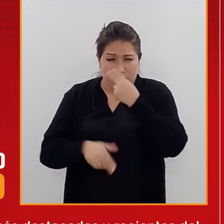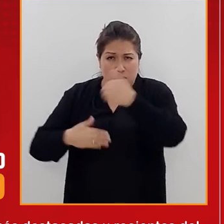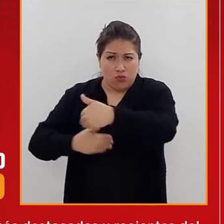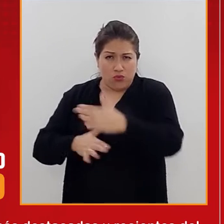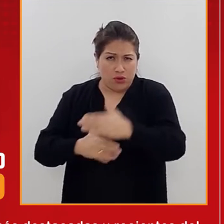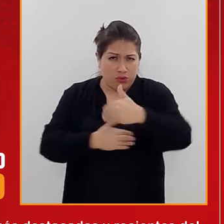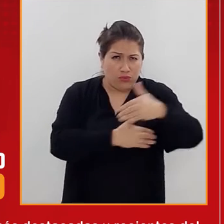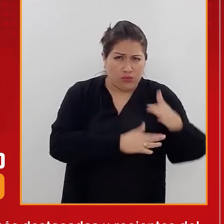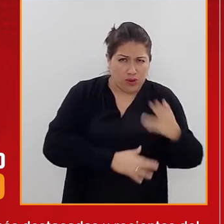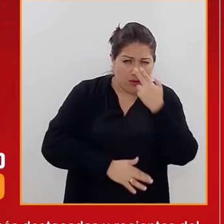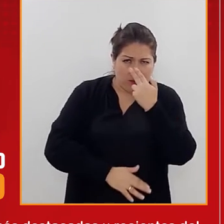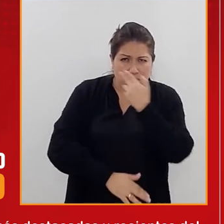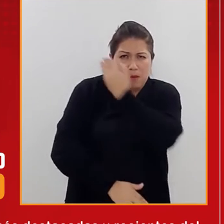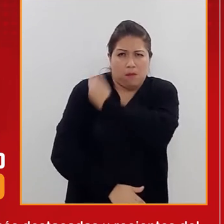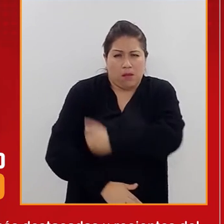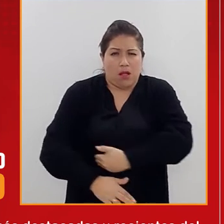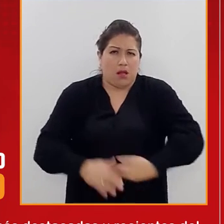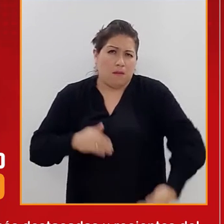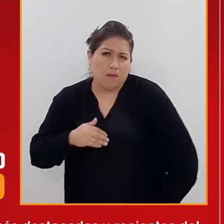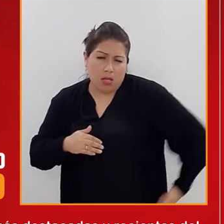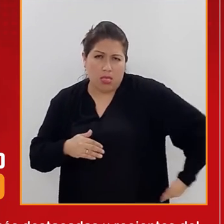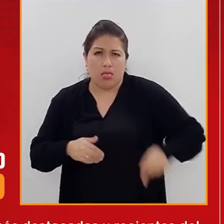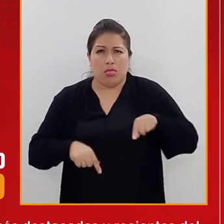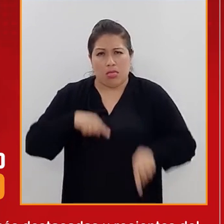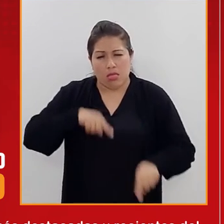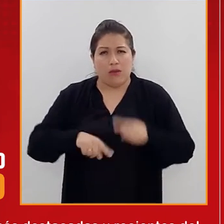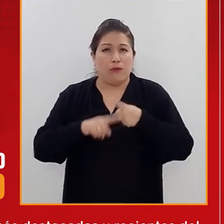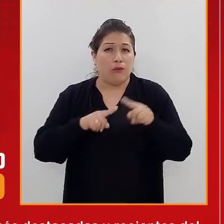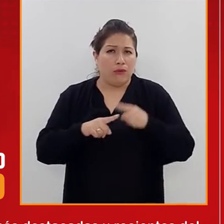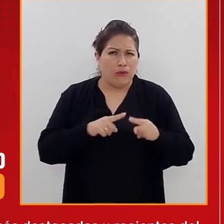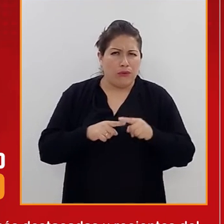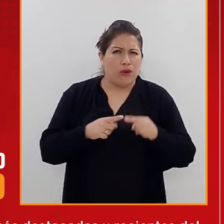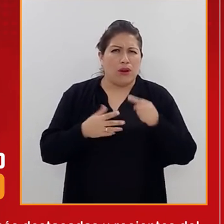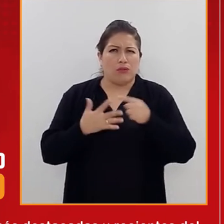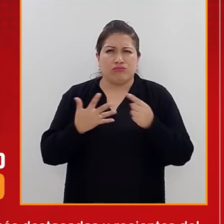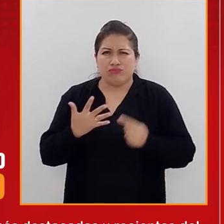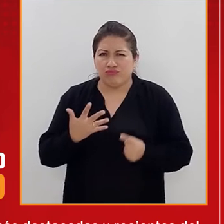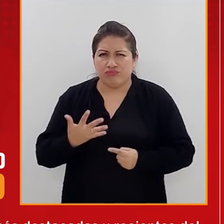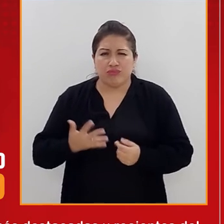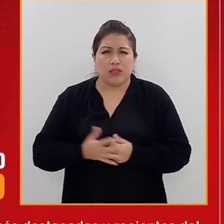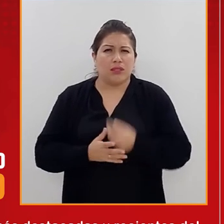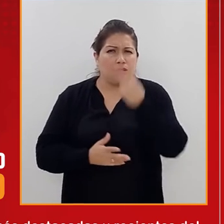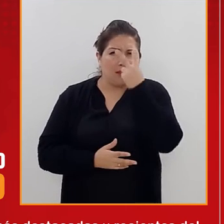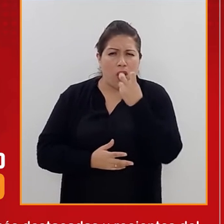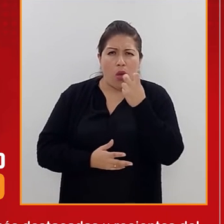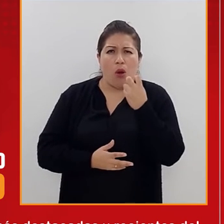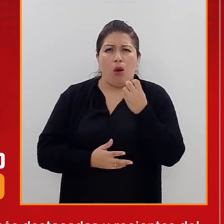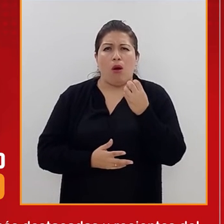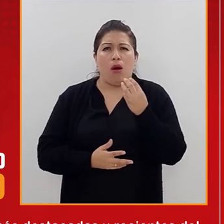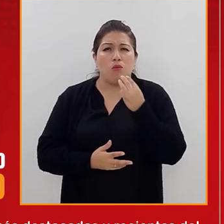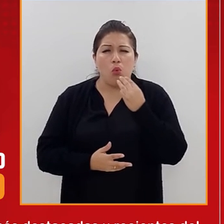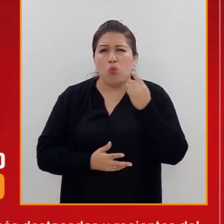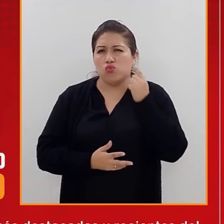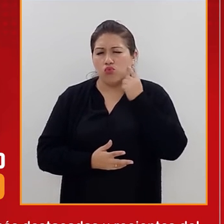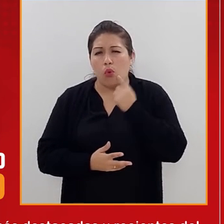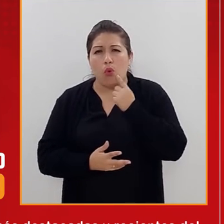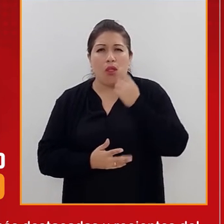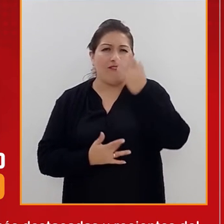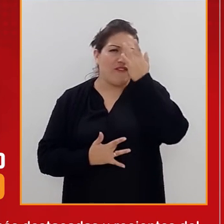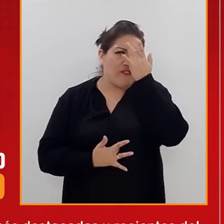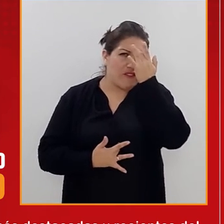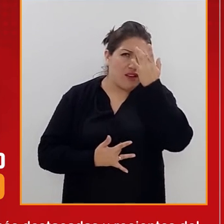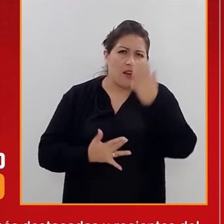del cuarto de los enfermos y lisiados, cojos y mancos y tullidos, upa, mudo, nausa,